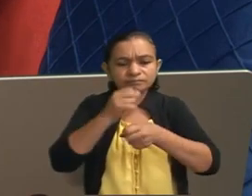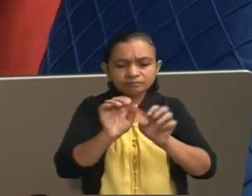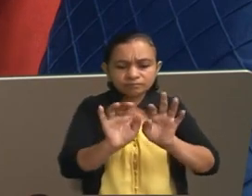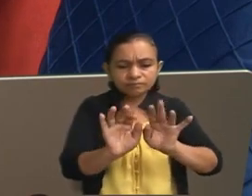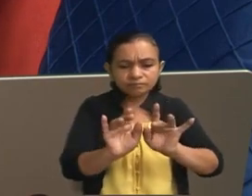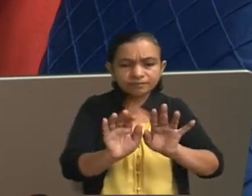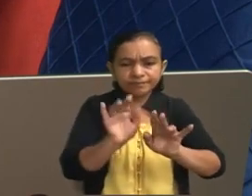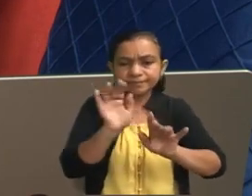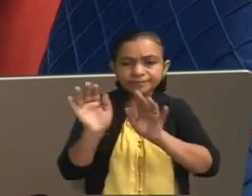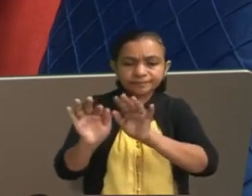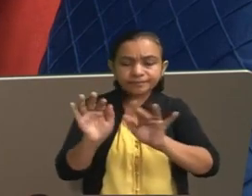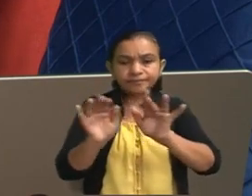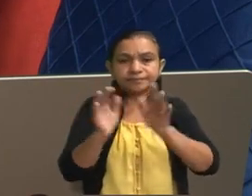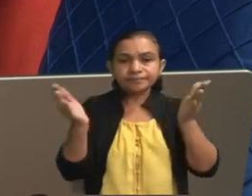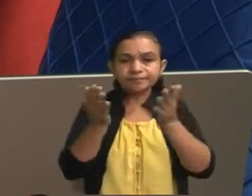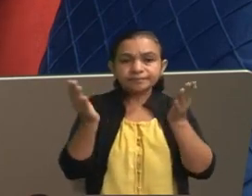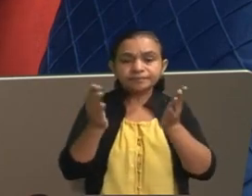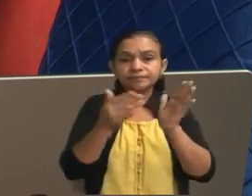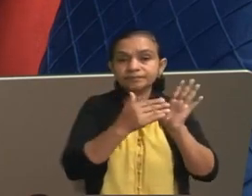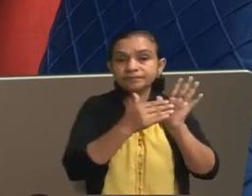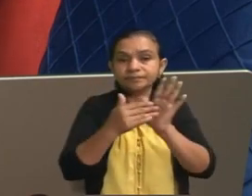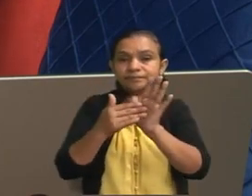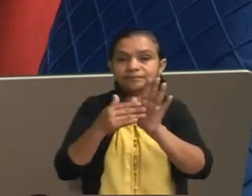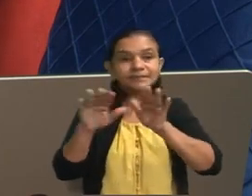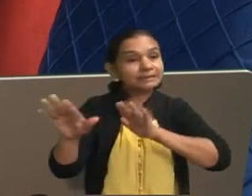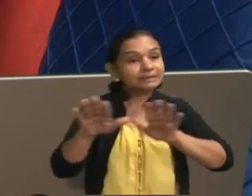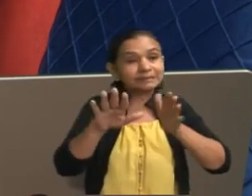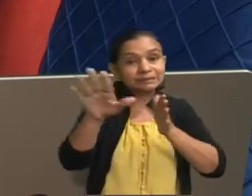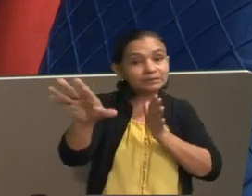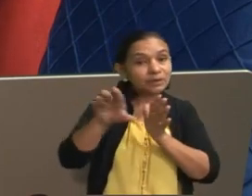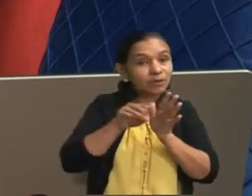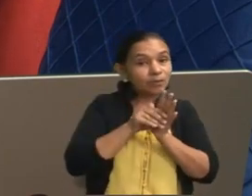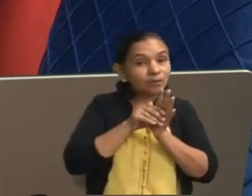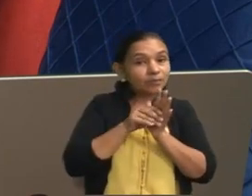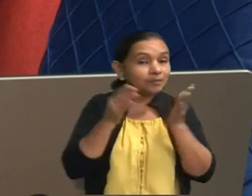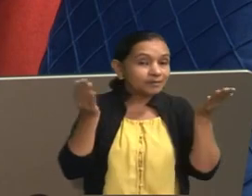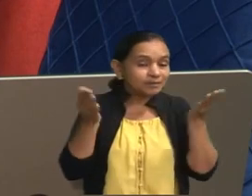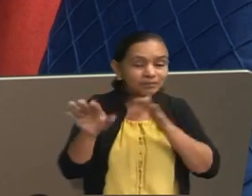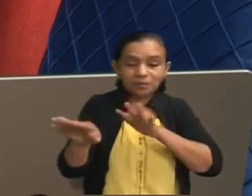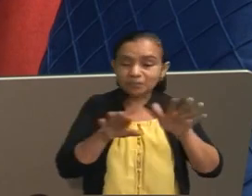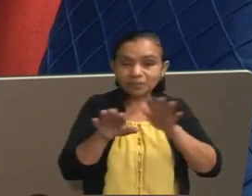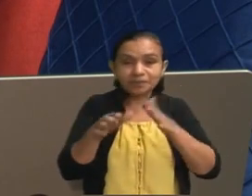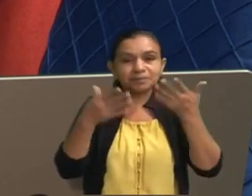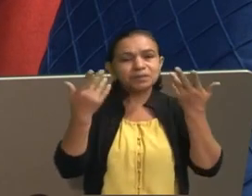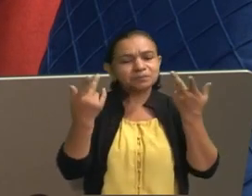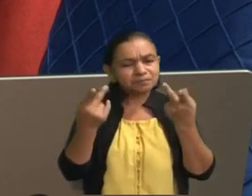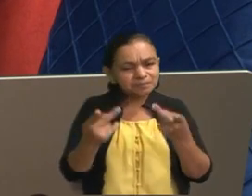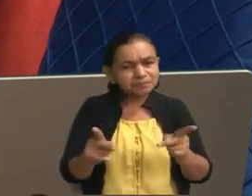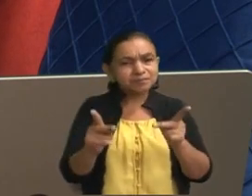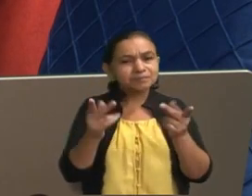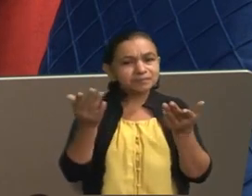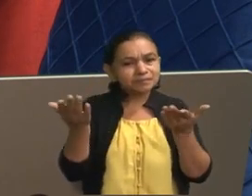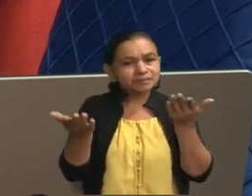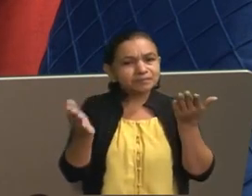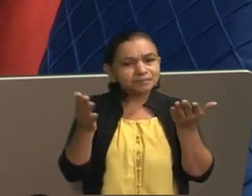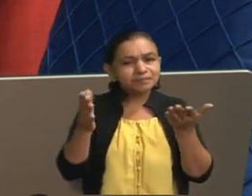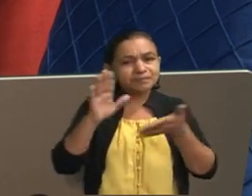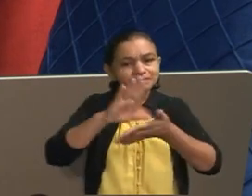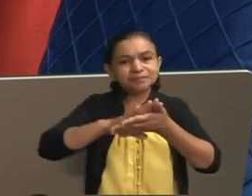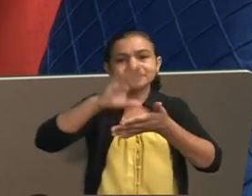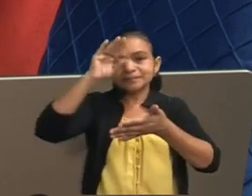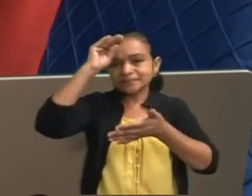para nosotros como un modelo. No podemos copiar exactamente la forma como trabajan. Claro, ¿no? Claro. Pero es como, un modelo,